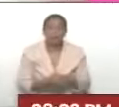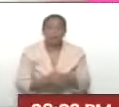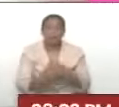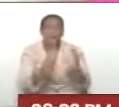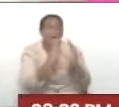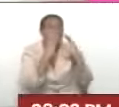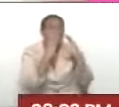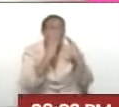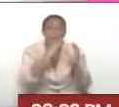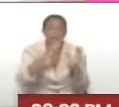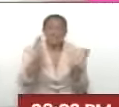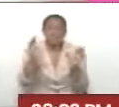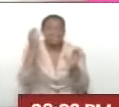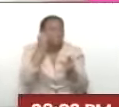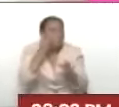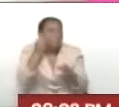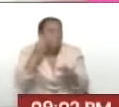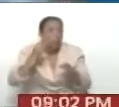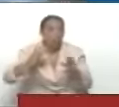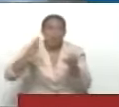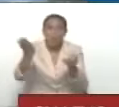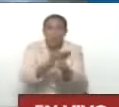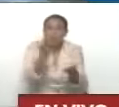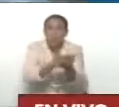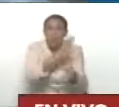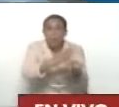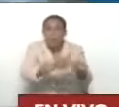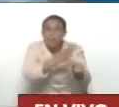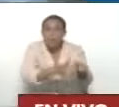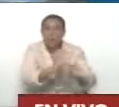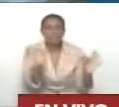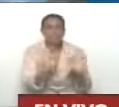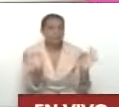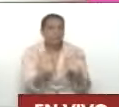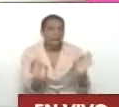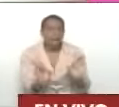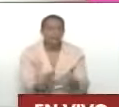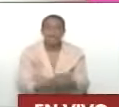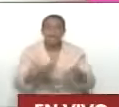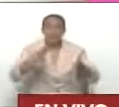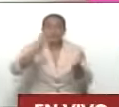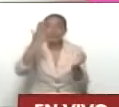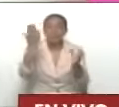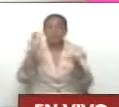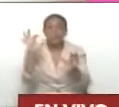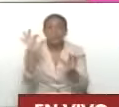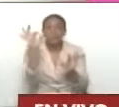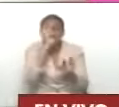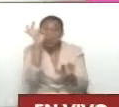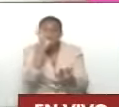hamburguesa no lleva ni cebolla, ni tomate, ni lechuga, nada de eso. Esa es la que me gusta a mí. Lleva chuleta, pollo,